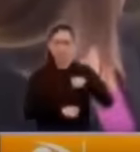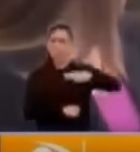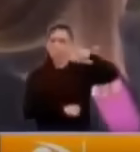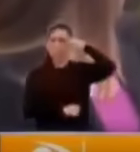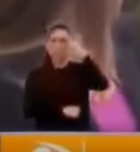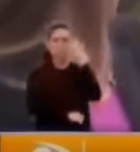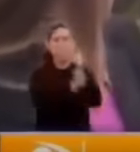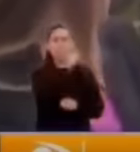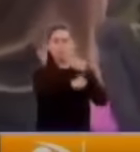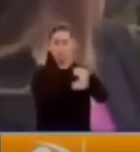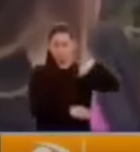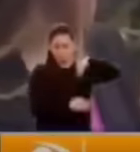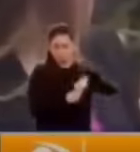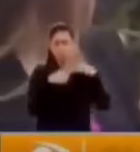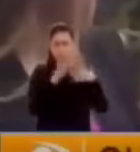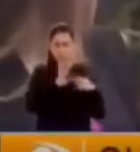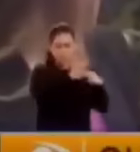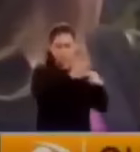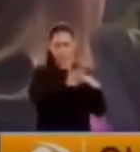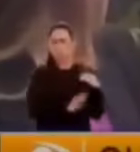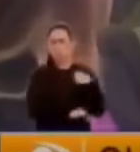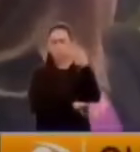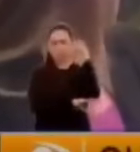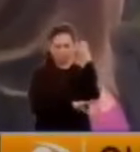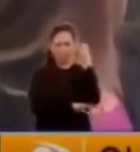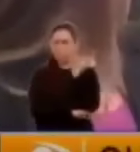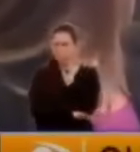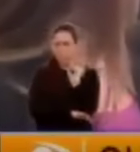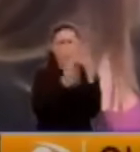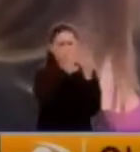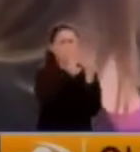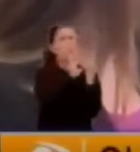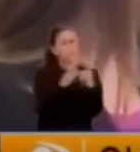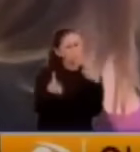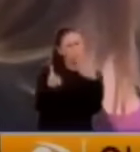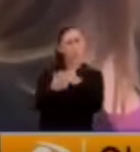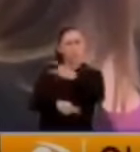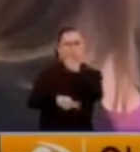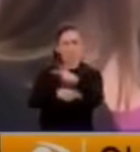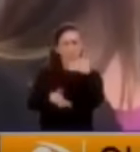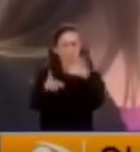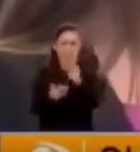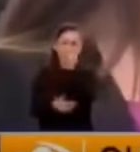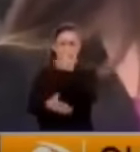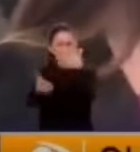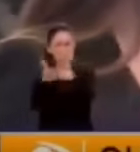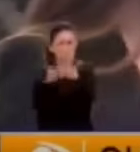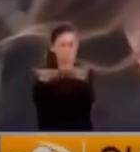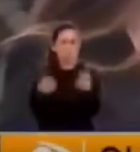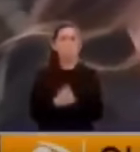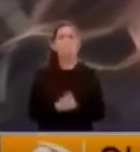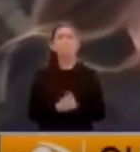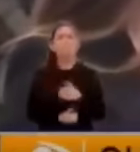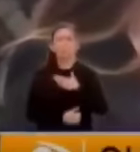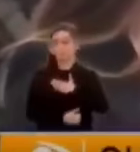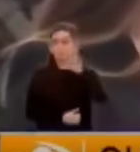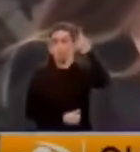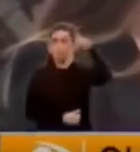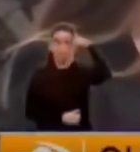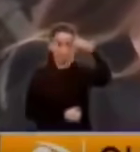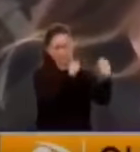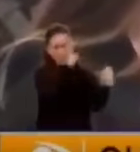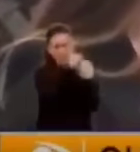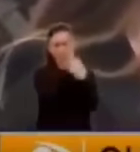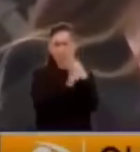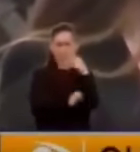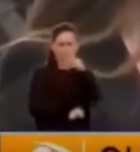por más de 40 años y siempre hemos trabajado la mano con la Fiscalía, unidos contra la criminalidad. Segundo, he recibido del gobierno todo el respaldo, todo el apoyo a